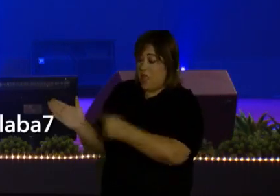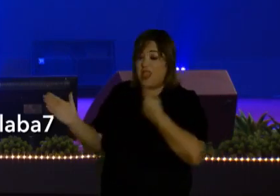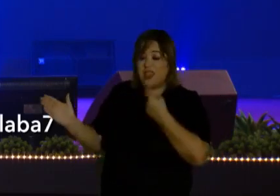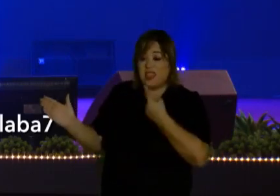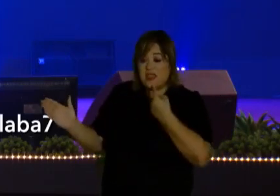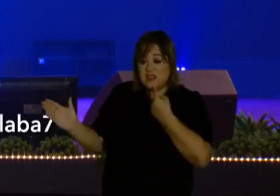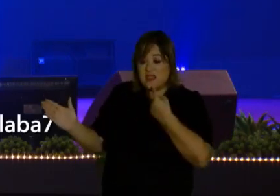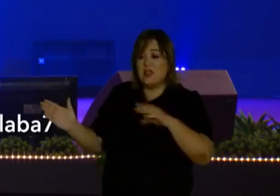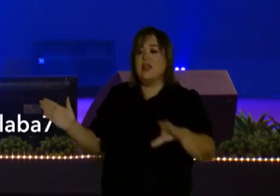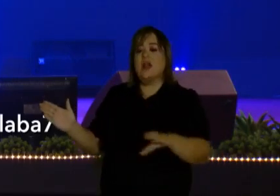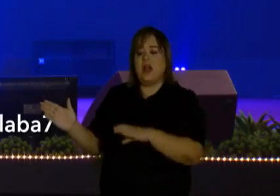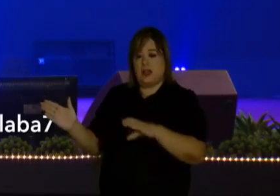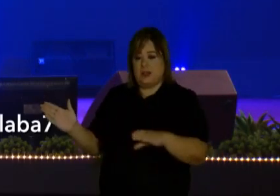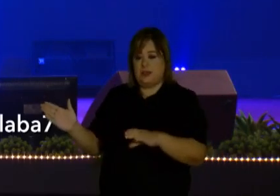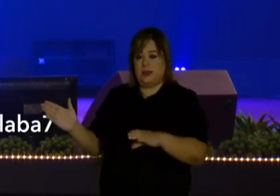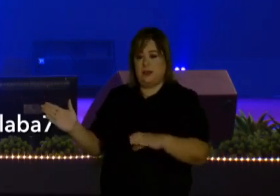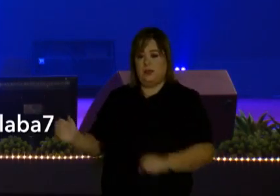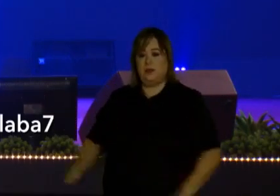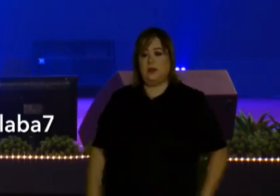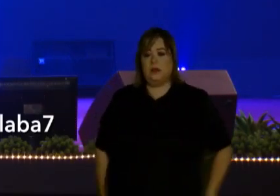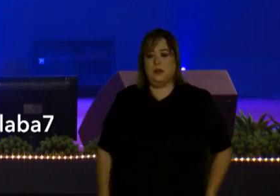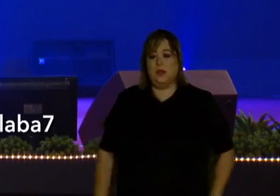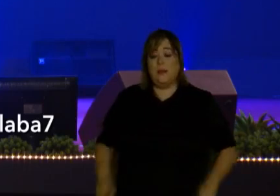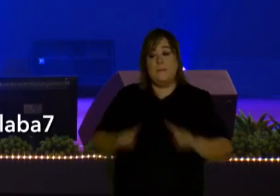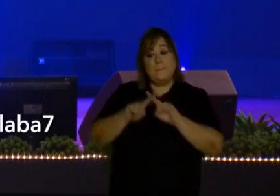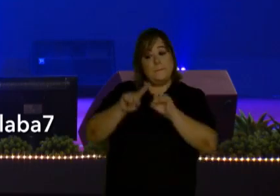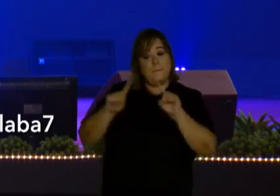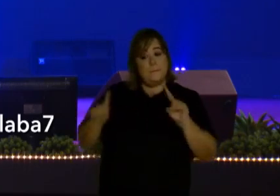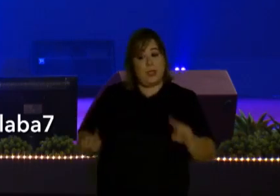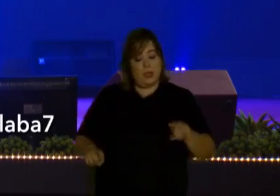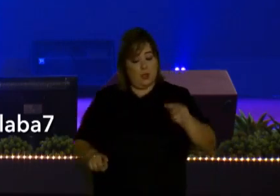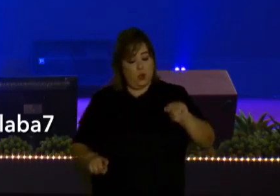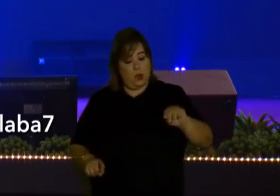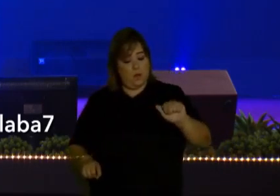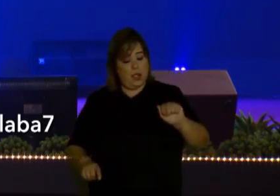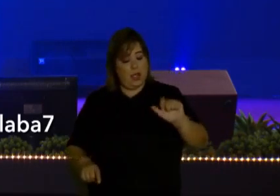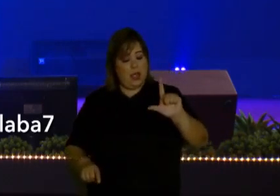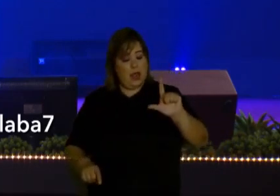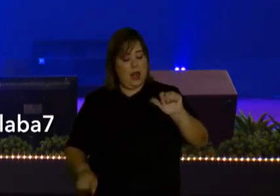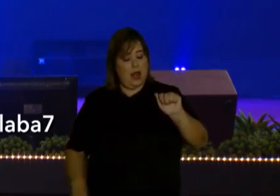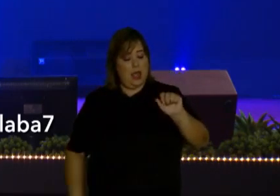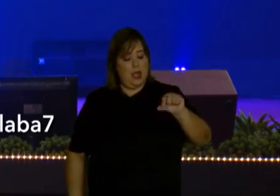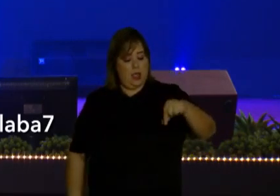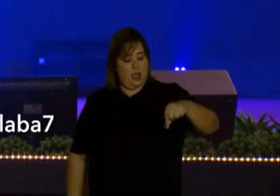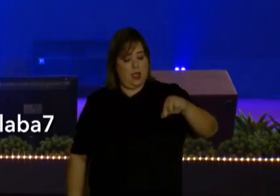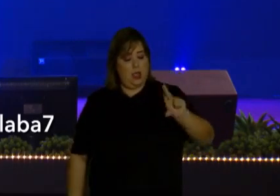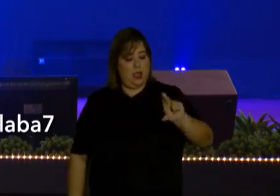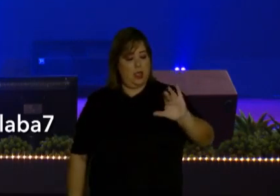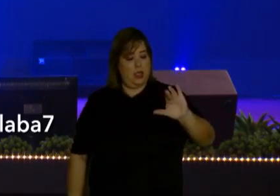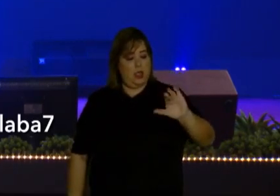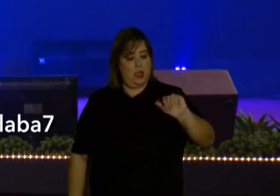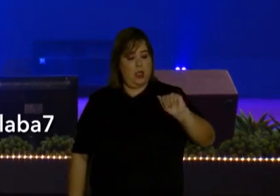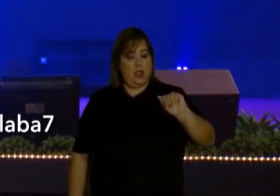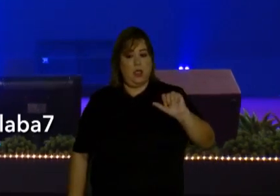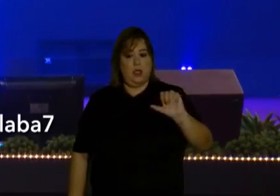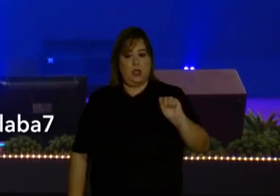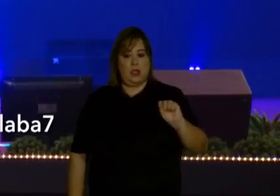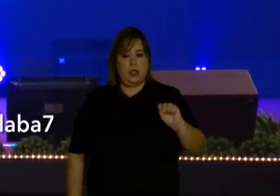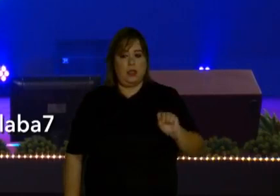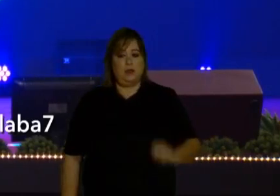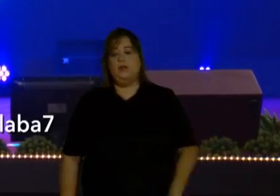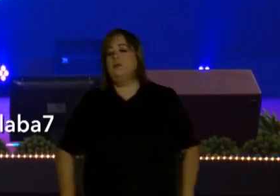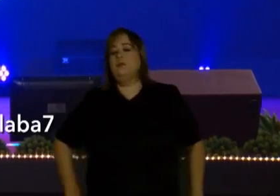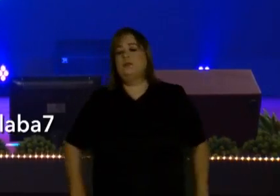Ahora, cuando hablamos de Malaquías, que todo, yo me recuerdo hace muchos años, siempre cantábamos, este hermano se me olvidó el nombre.